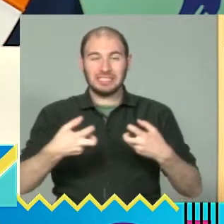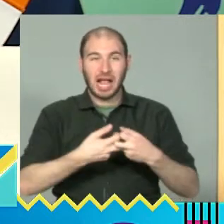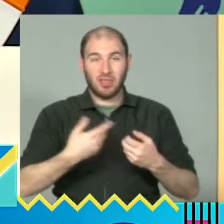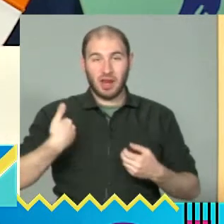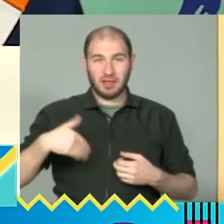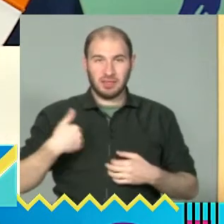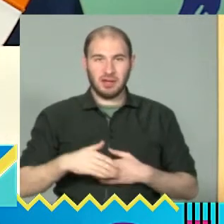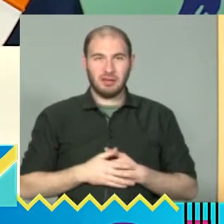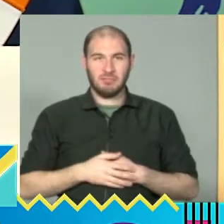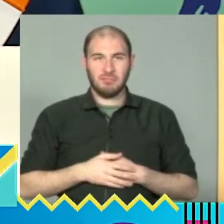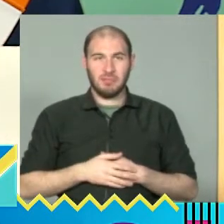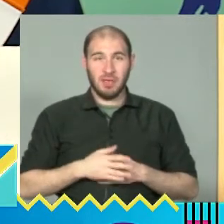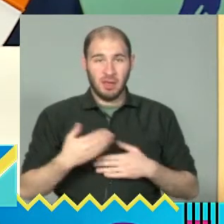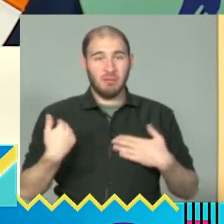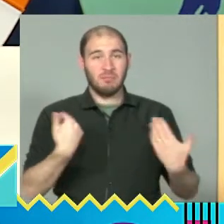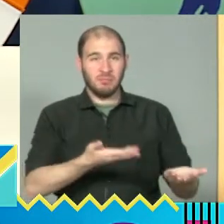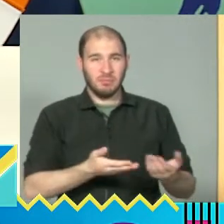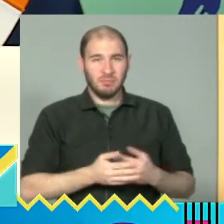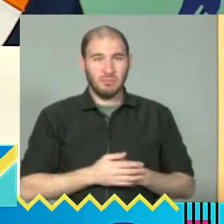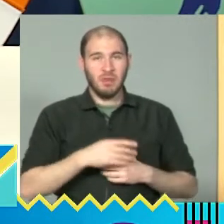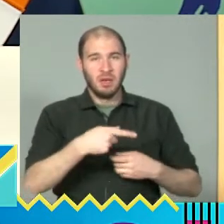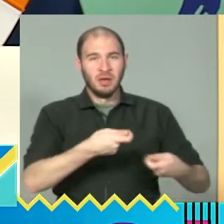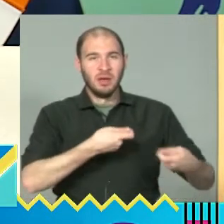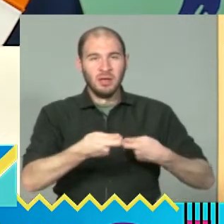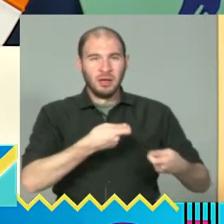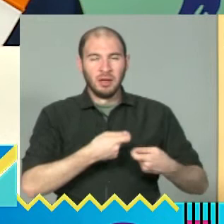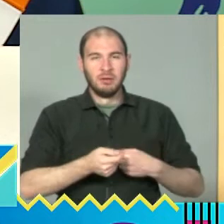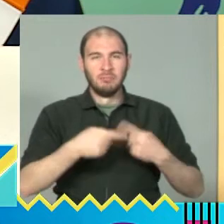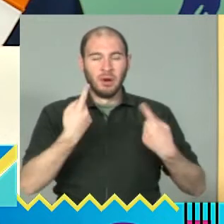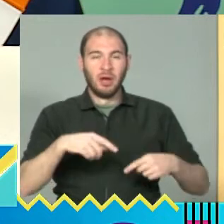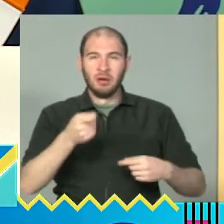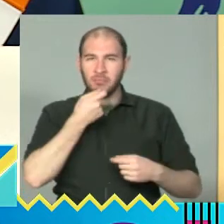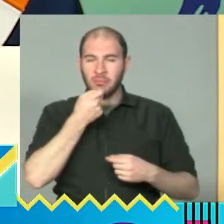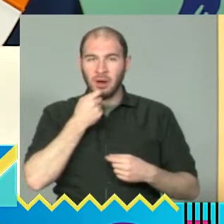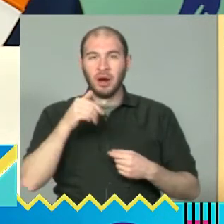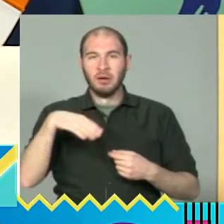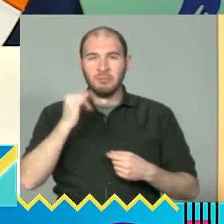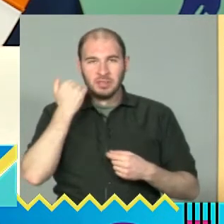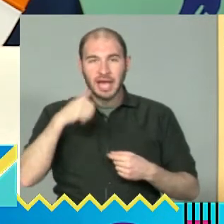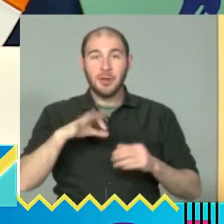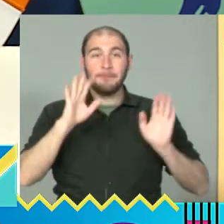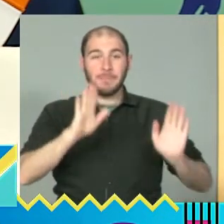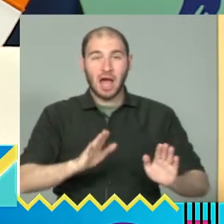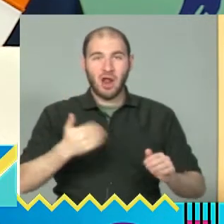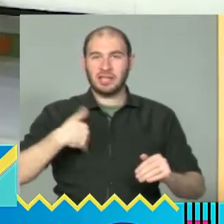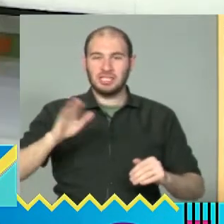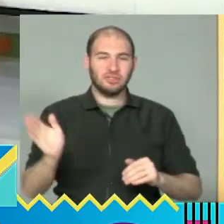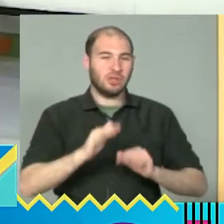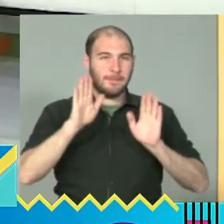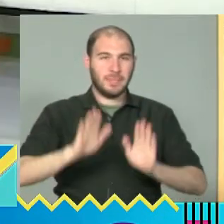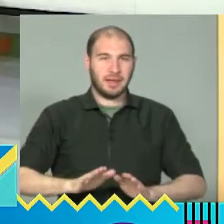en Argentina que les permite poderte manejar cosas que suceden, por ejemplo, que Moyano te haga un paro y te paralice todo el